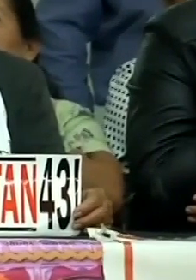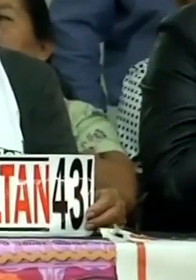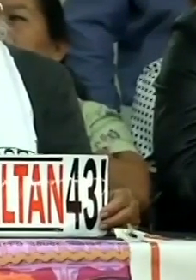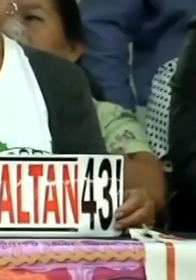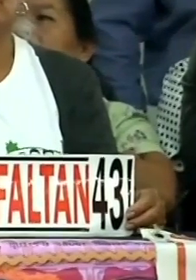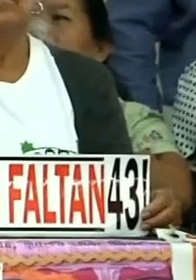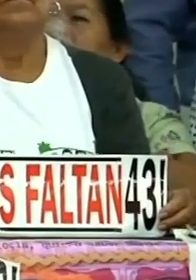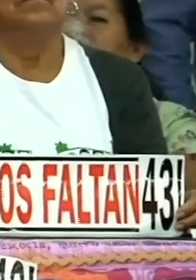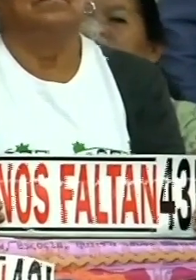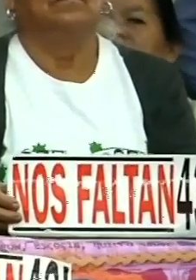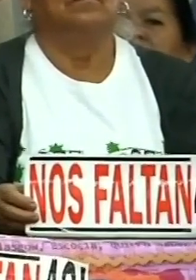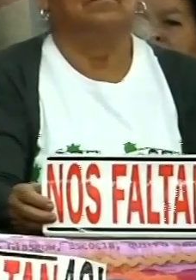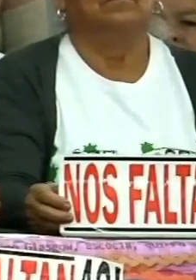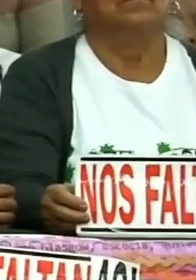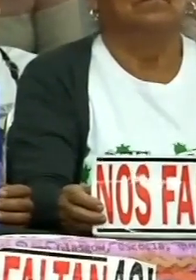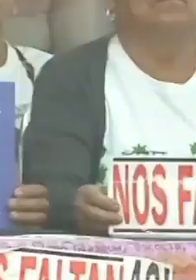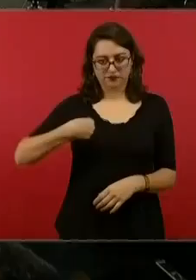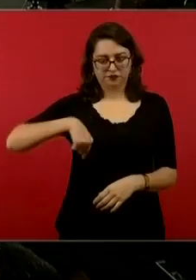de la República.